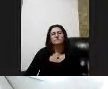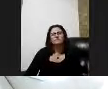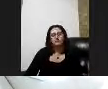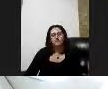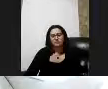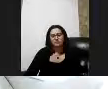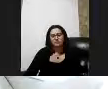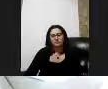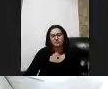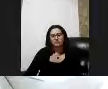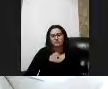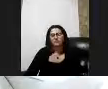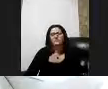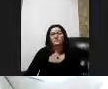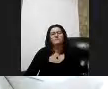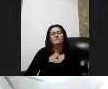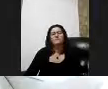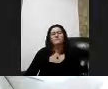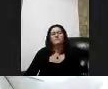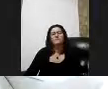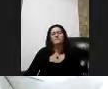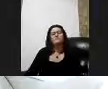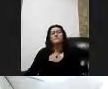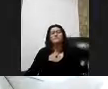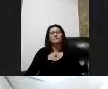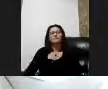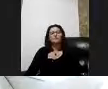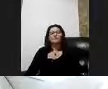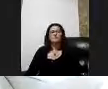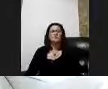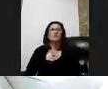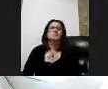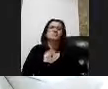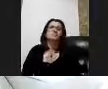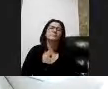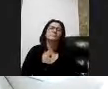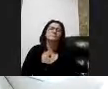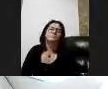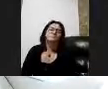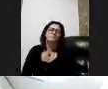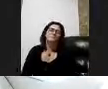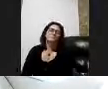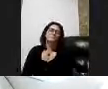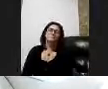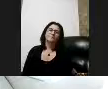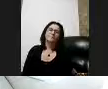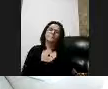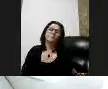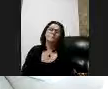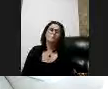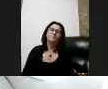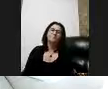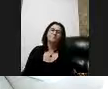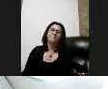post-exposición. Pero no sé si prefieren que siga o hacemos un parate, ¿qué les parece? En el chat nada, si